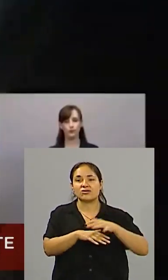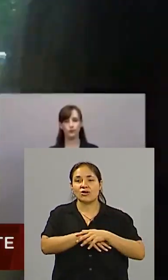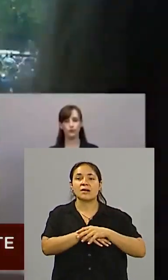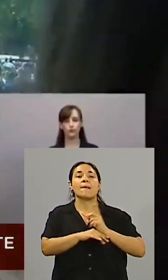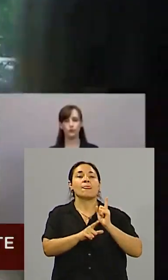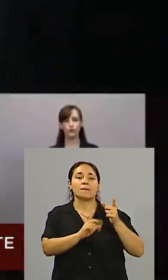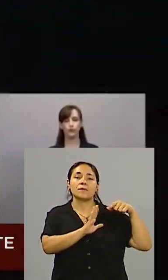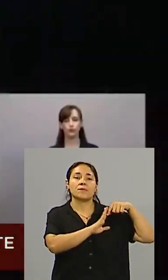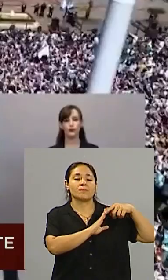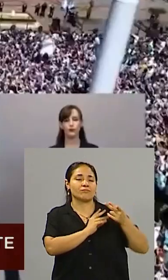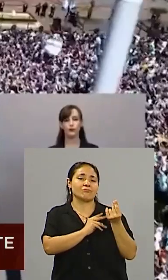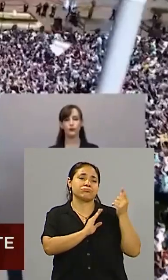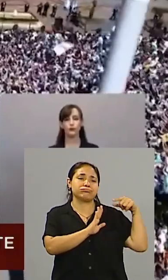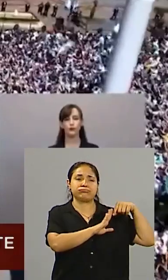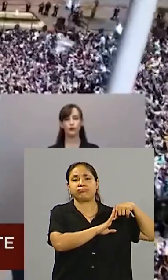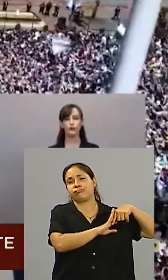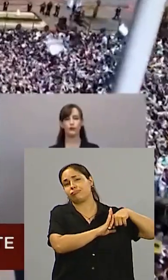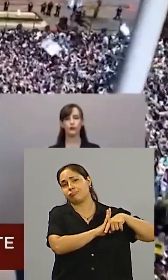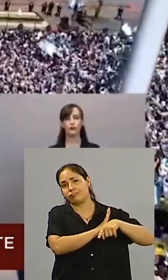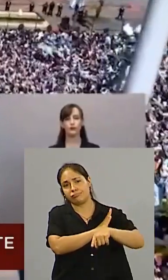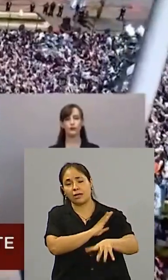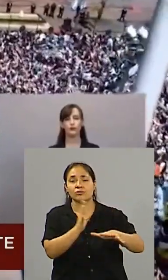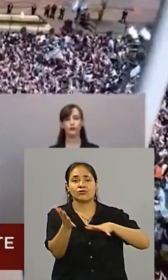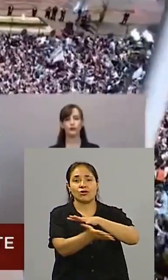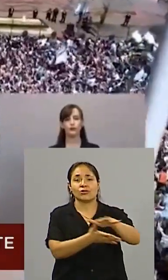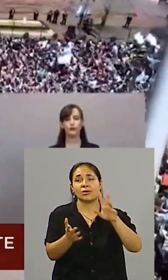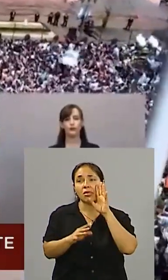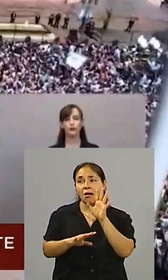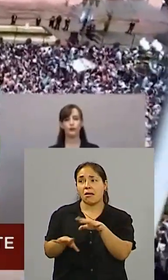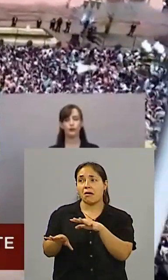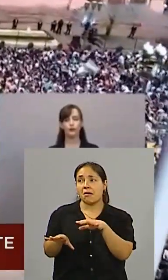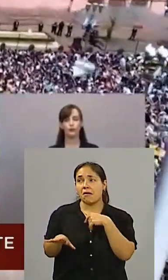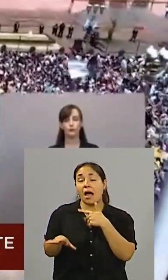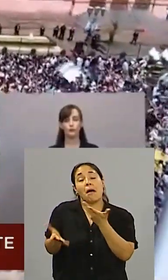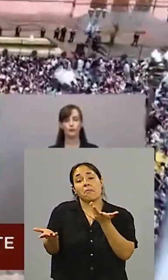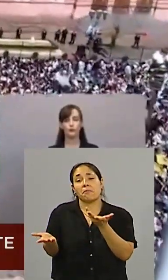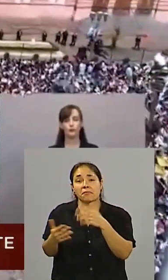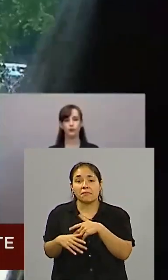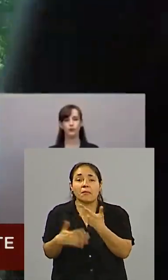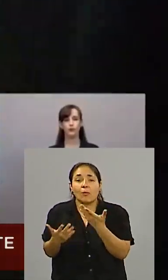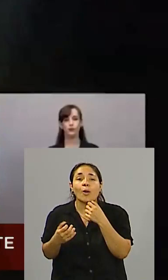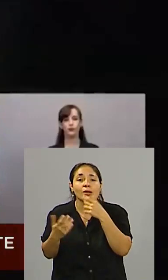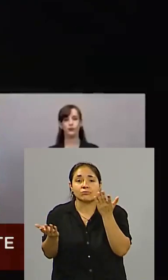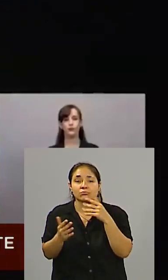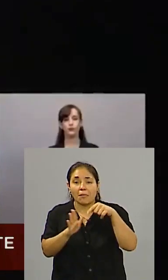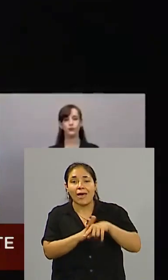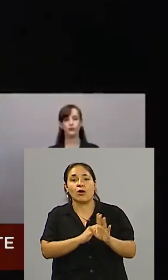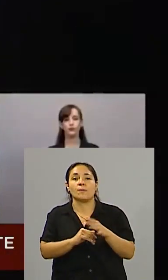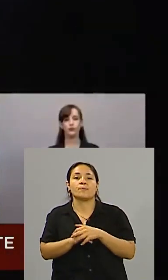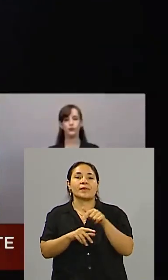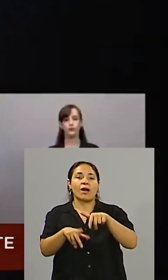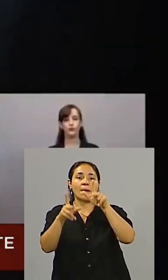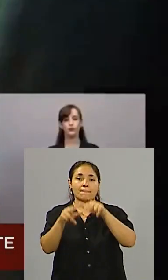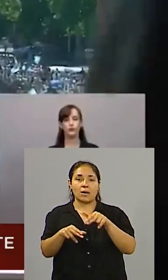caída en la riqueza, y se ponen esta receta que nos van a llevar a peores situaciones. Hugo, me tengo que ir a una pausa,